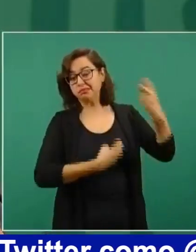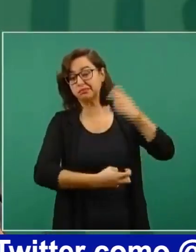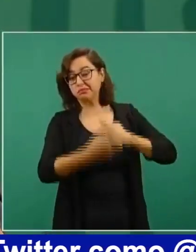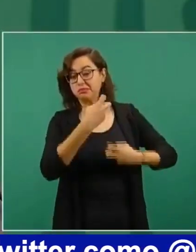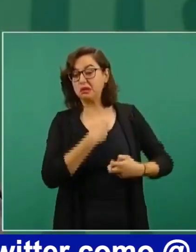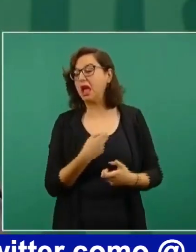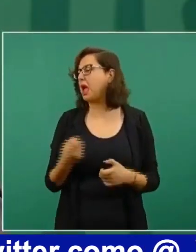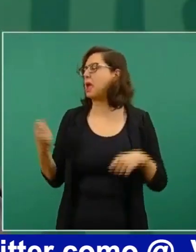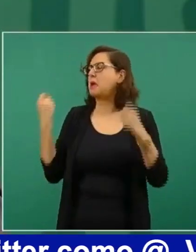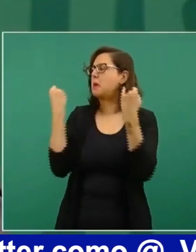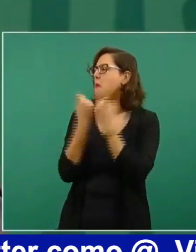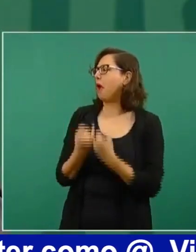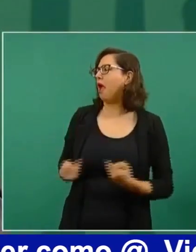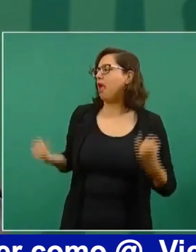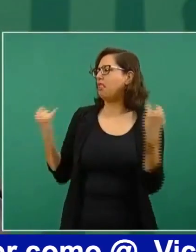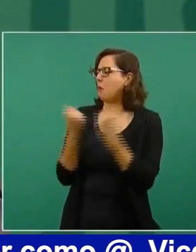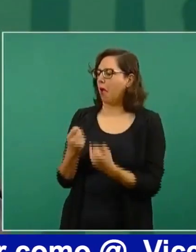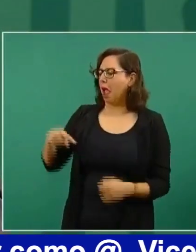compararnos,